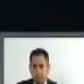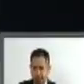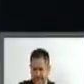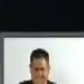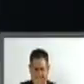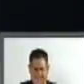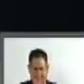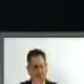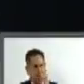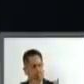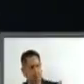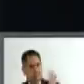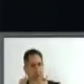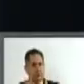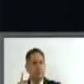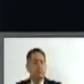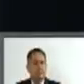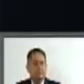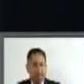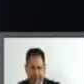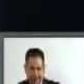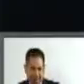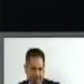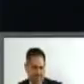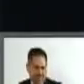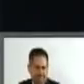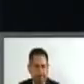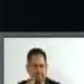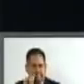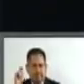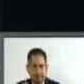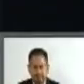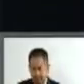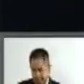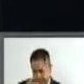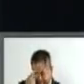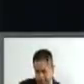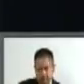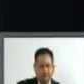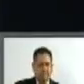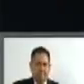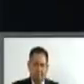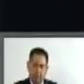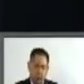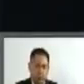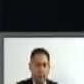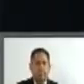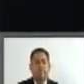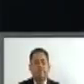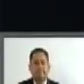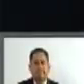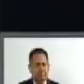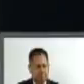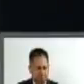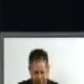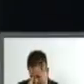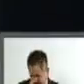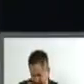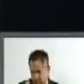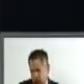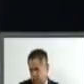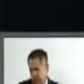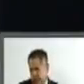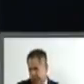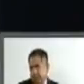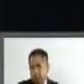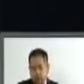Norte próspera depende de la solidez de la amistad entre México y Canadá. Estoy cierto de que esta